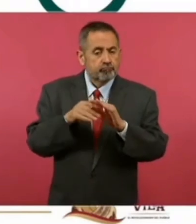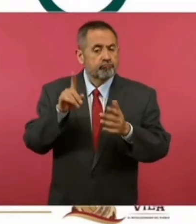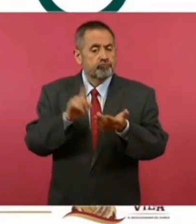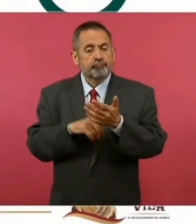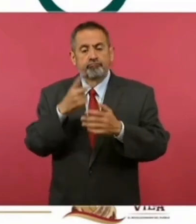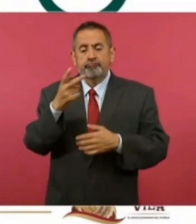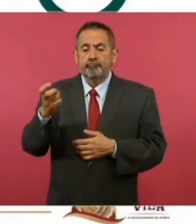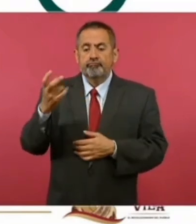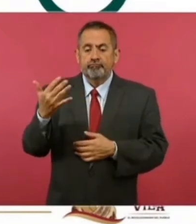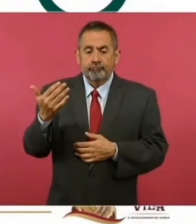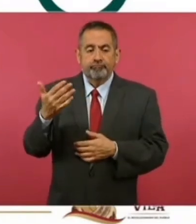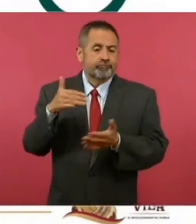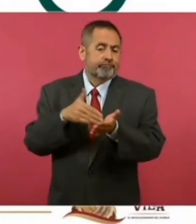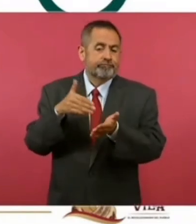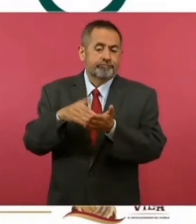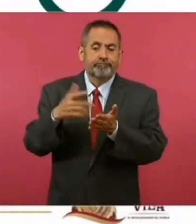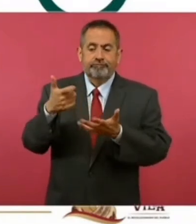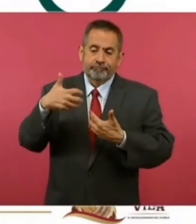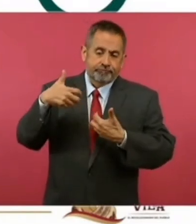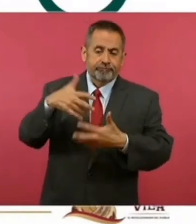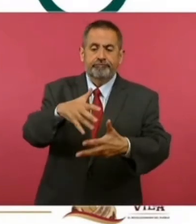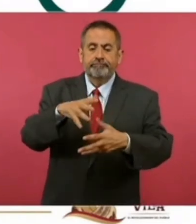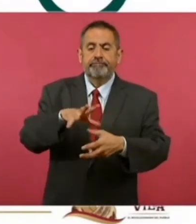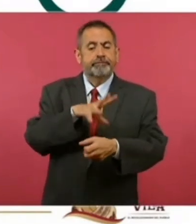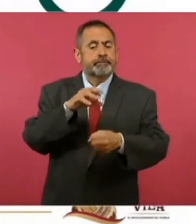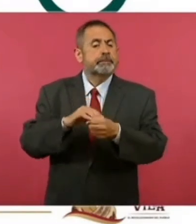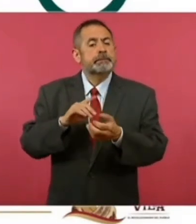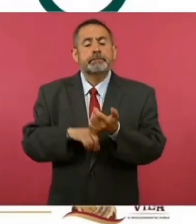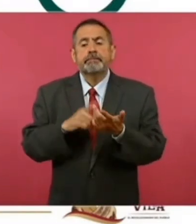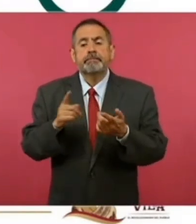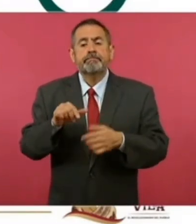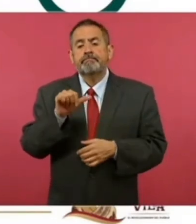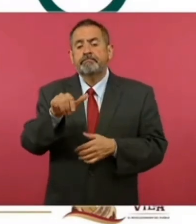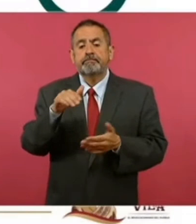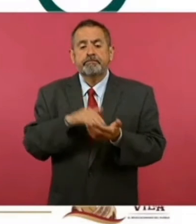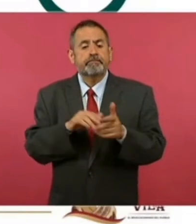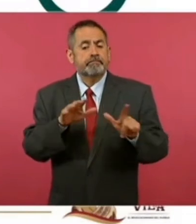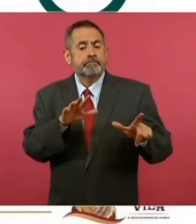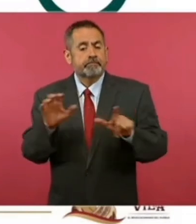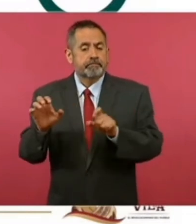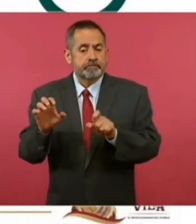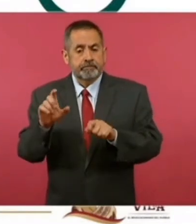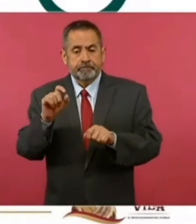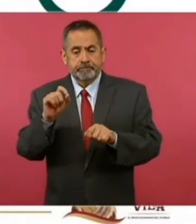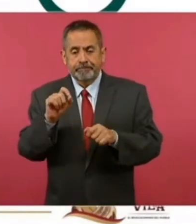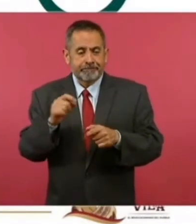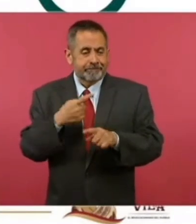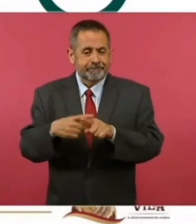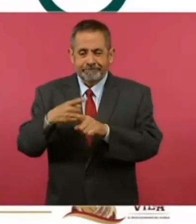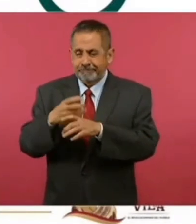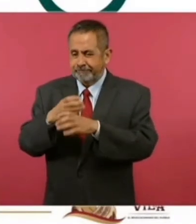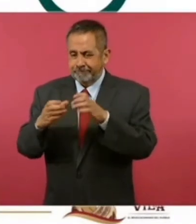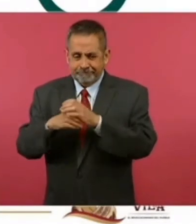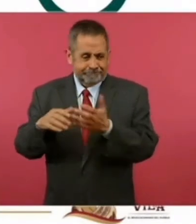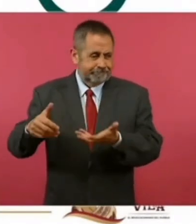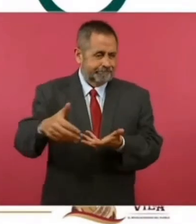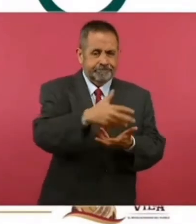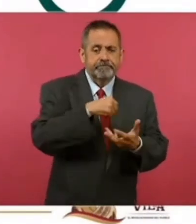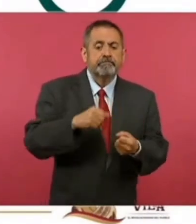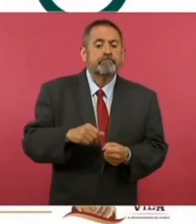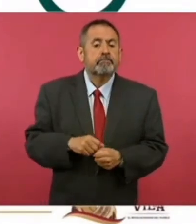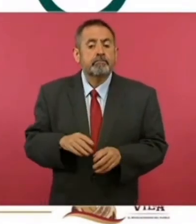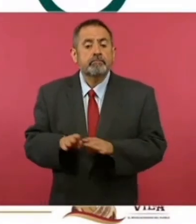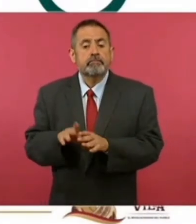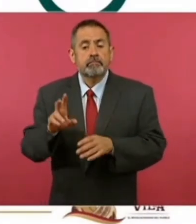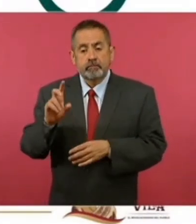total de mil doscientos cincuenta millones de pesos en la adquisición de dieciséis mil setecientos veinte equipos médicos se